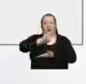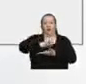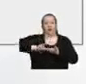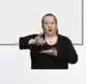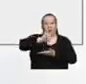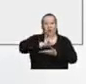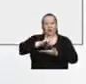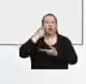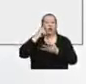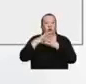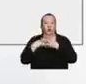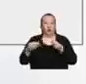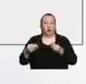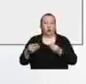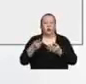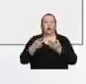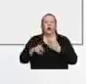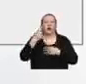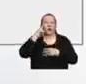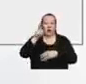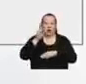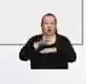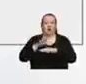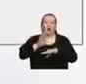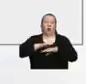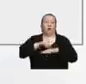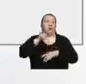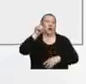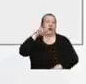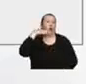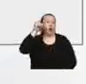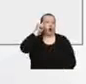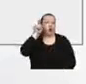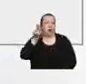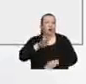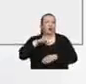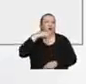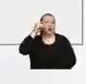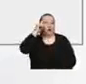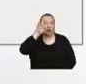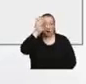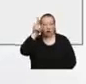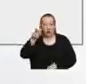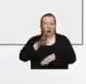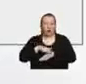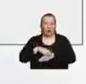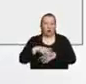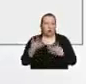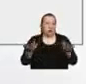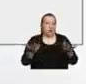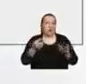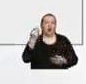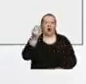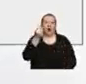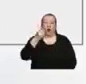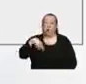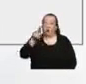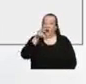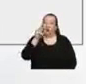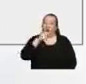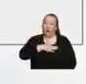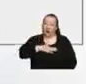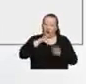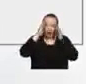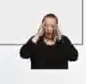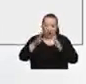y por invocar eso somos nosotros desestabilizadores como nos lavan el cerebro los que me están escuchando jóvenes no soy engañar los tuiteros